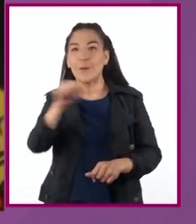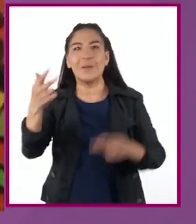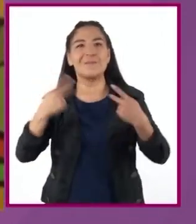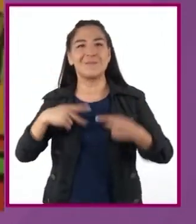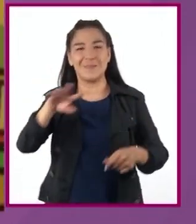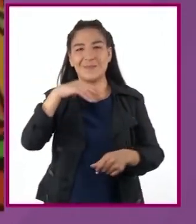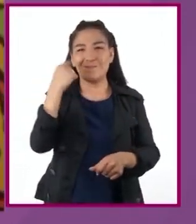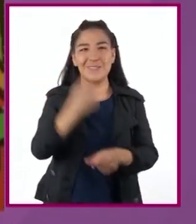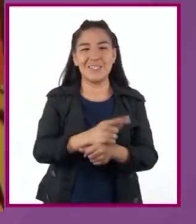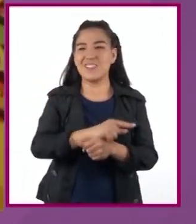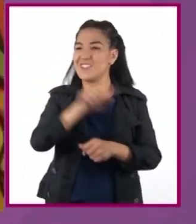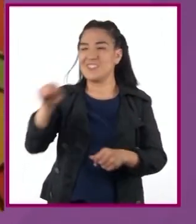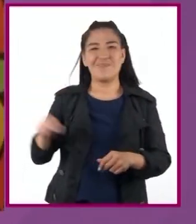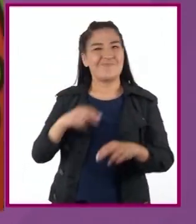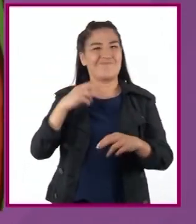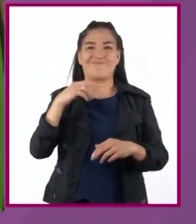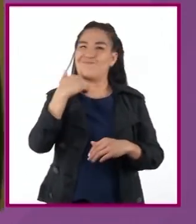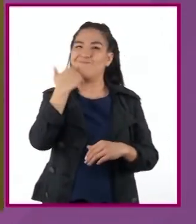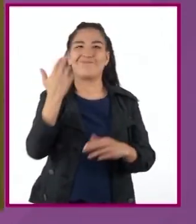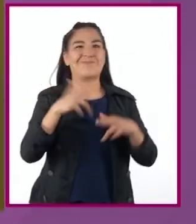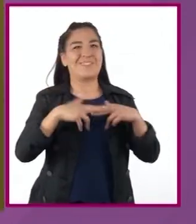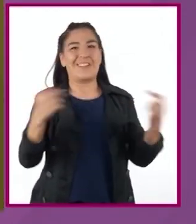y nadie quería correr el riesgo.